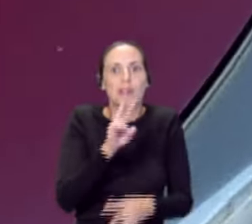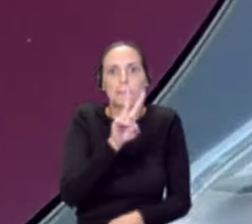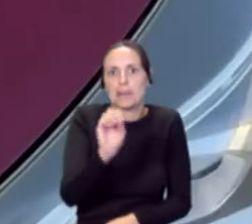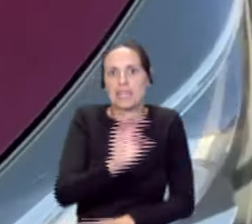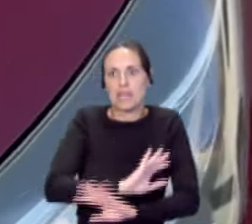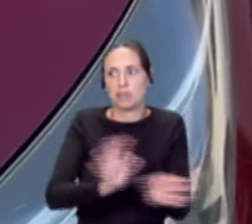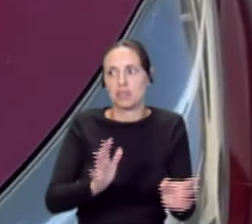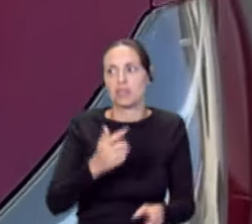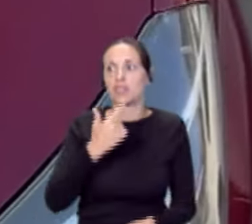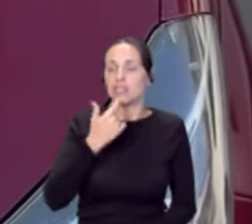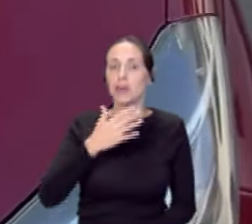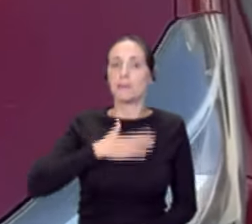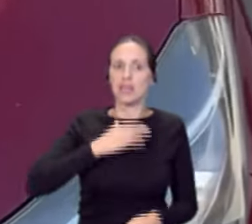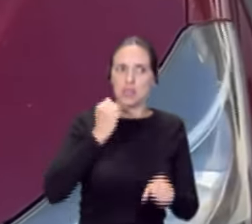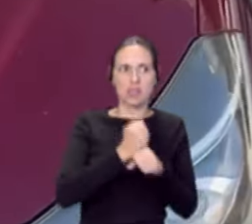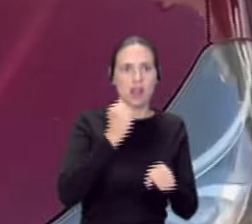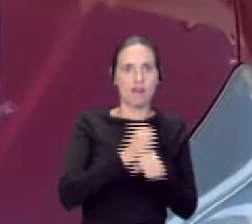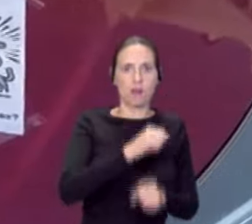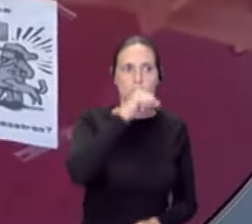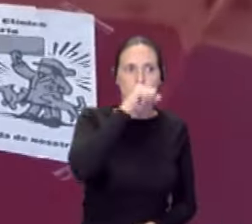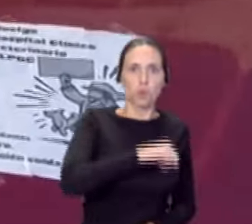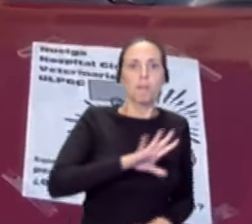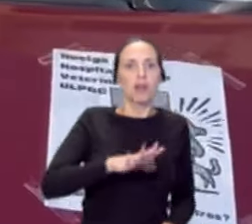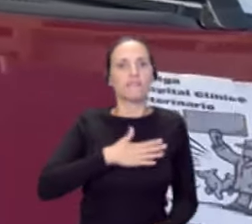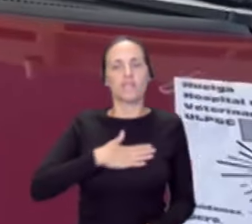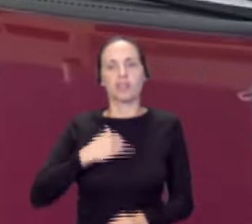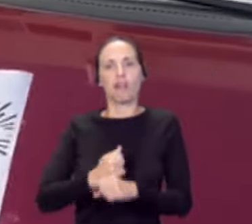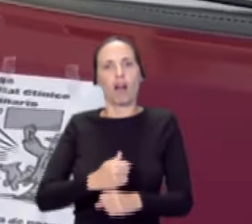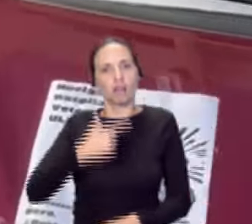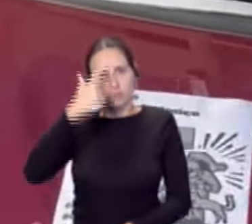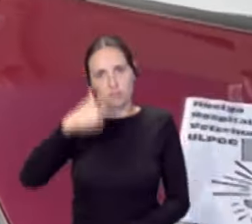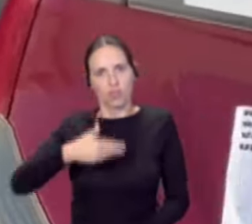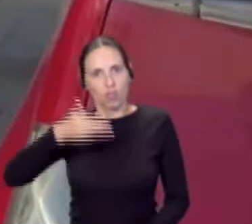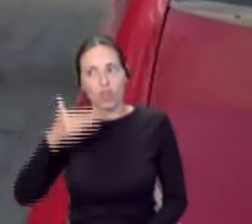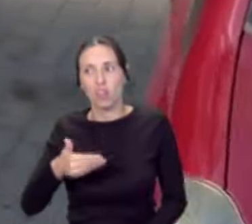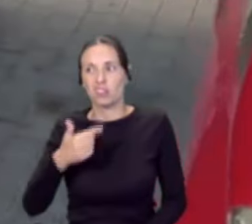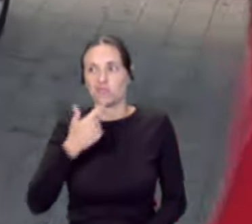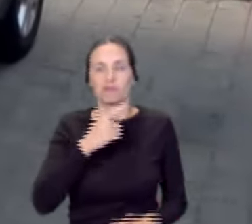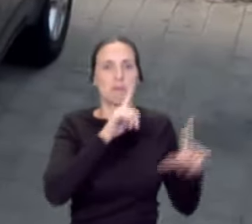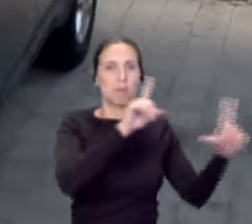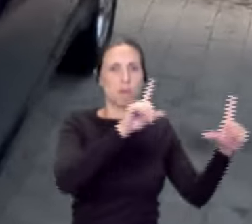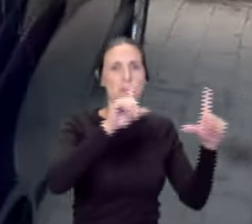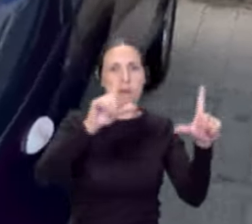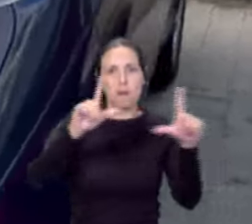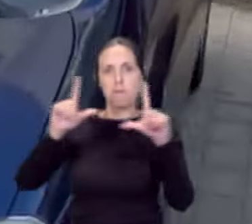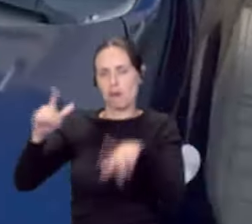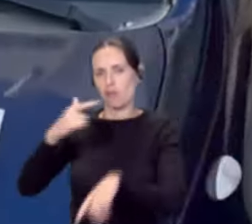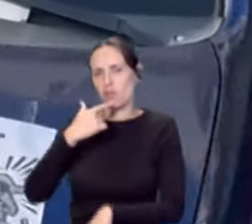trabajo, pero queremos llevarlo a cabo dignamente. Vemos que escriben en distintos carteles.